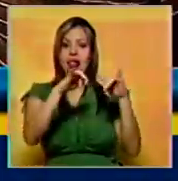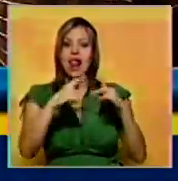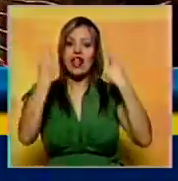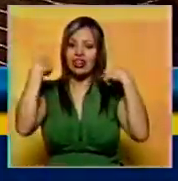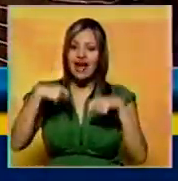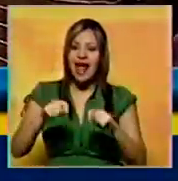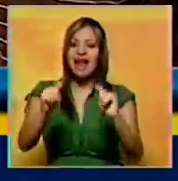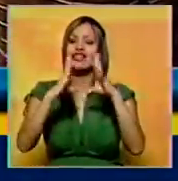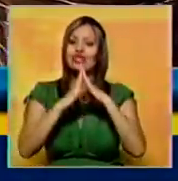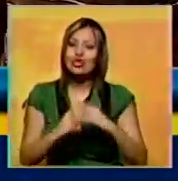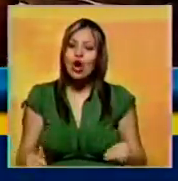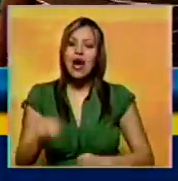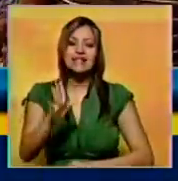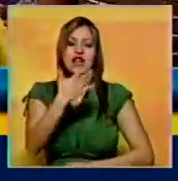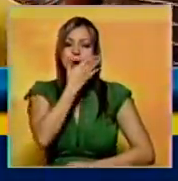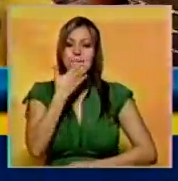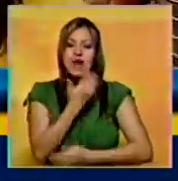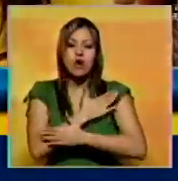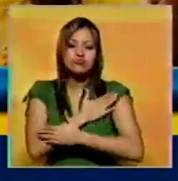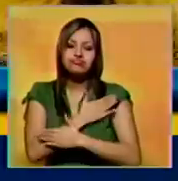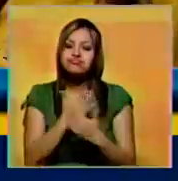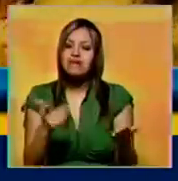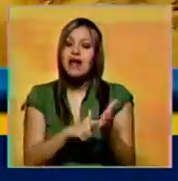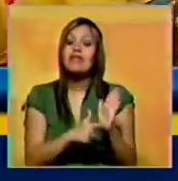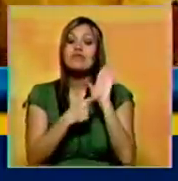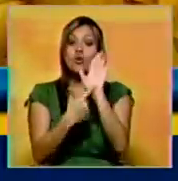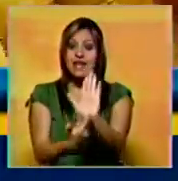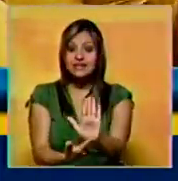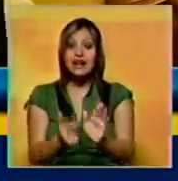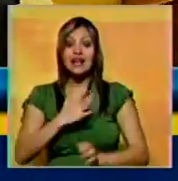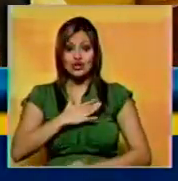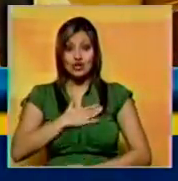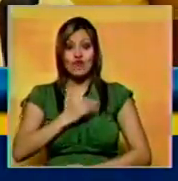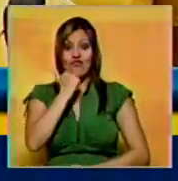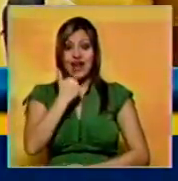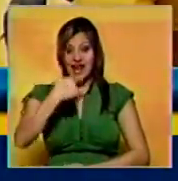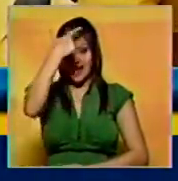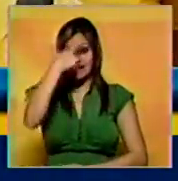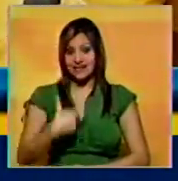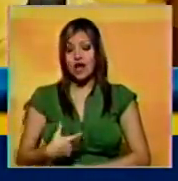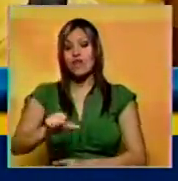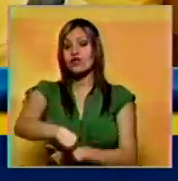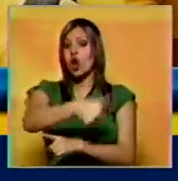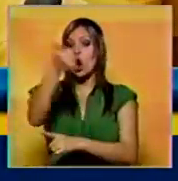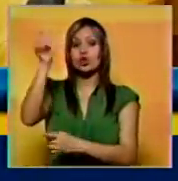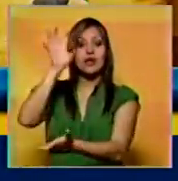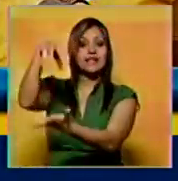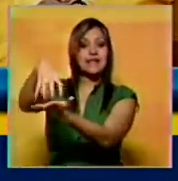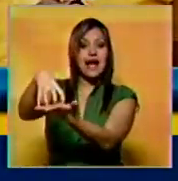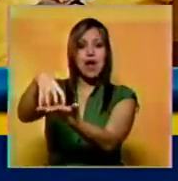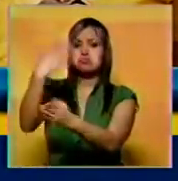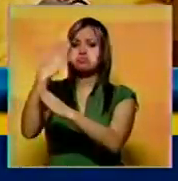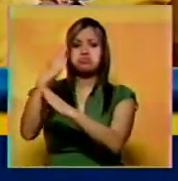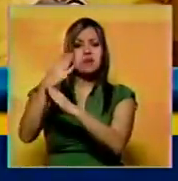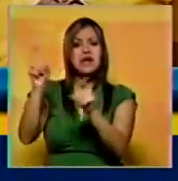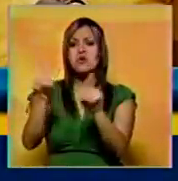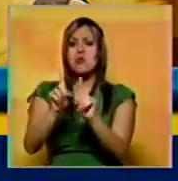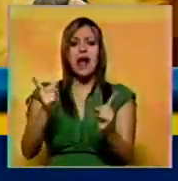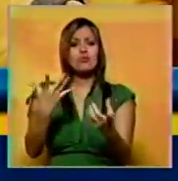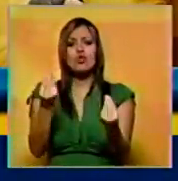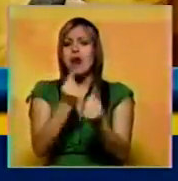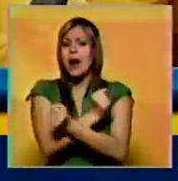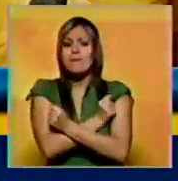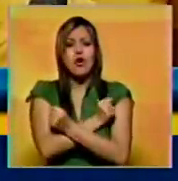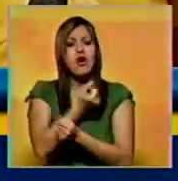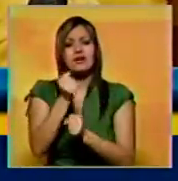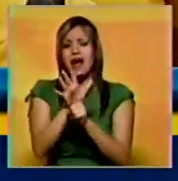buen dar todo lo mejor nosotros y de demostrar que somos valencianos venimos de otro estado pero venimos con gran amor con